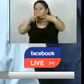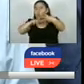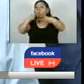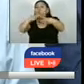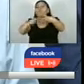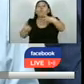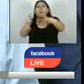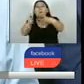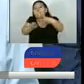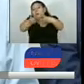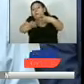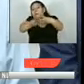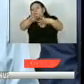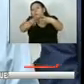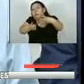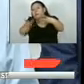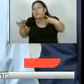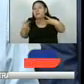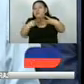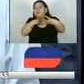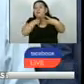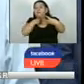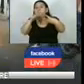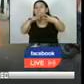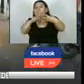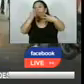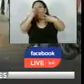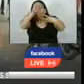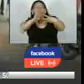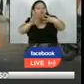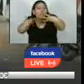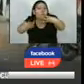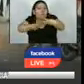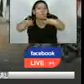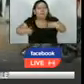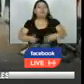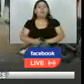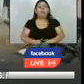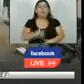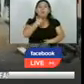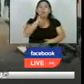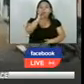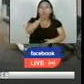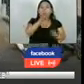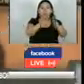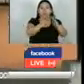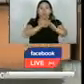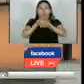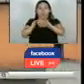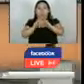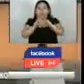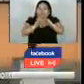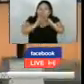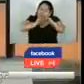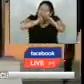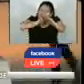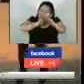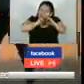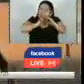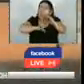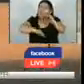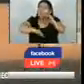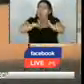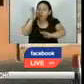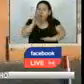de comida que se ha suprimido es el almuerzo. De igual forma, se resalta que los hogares que viven en pobreza extrema